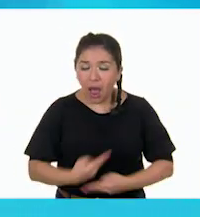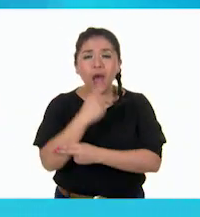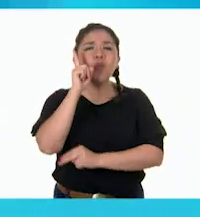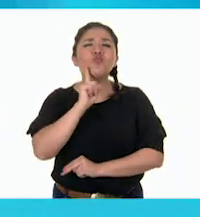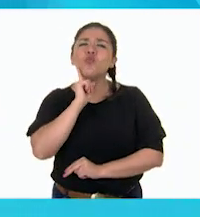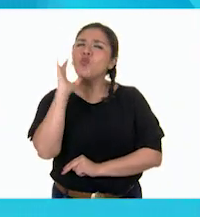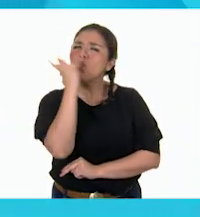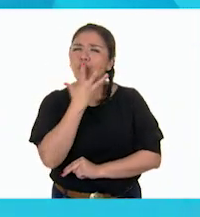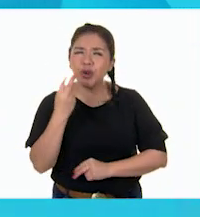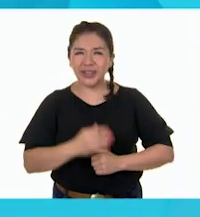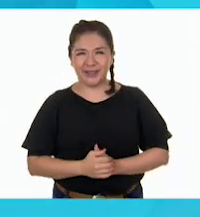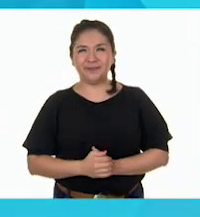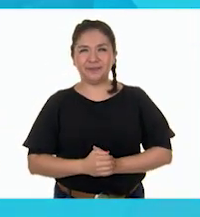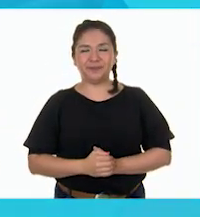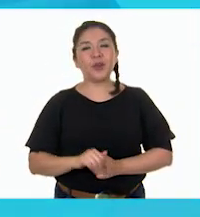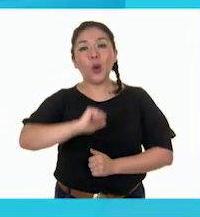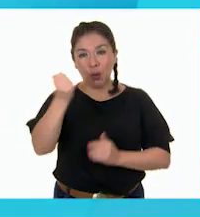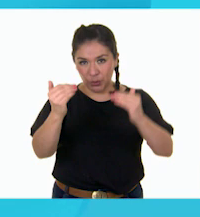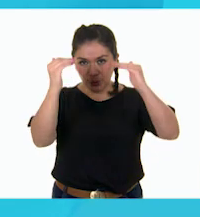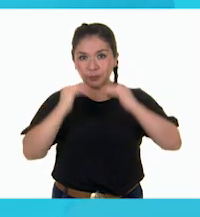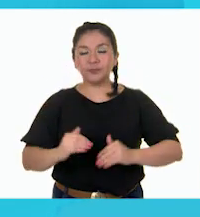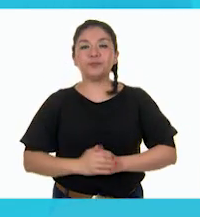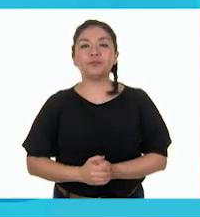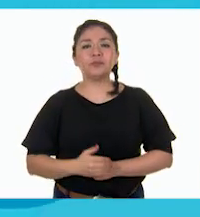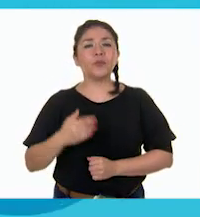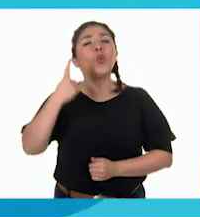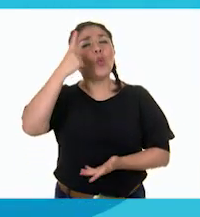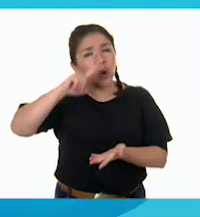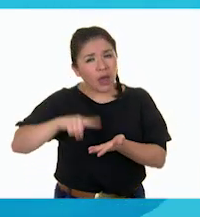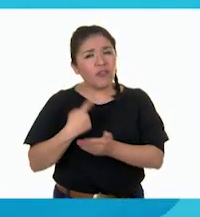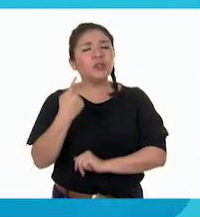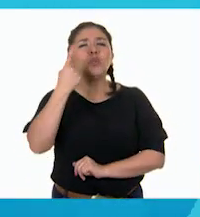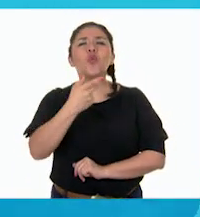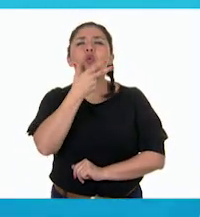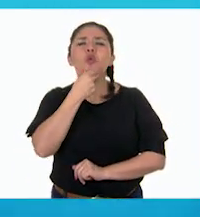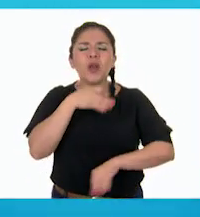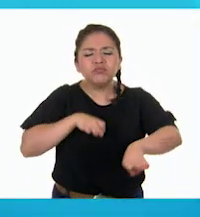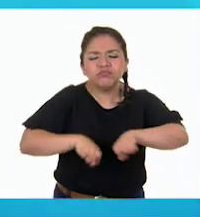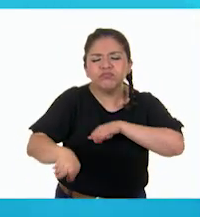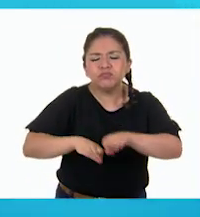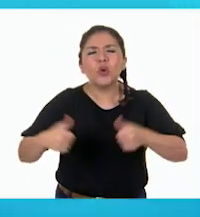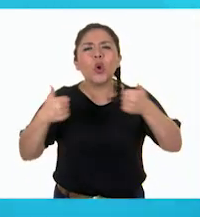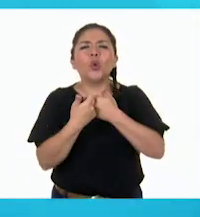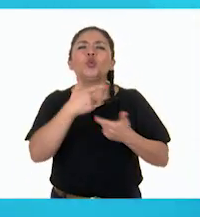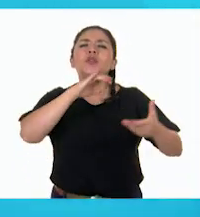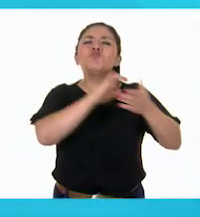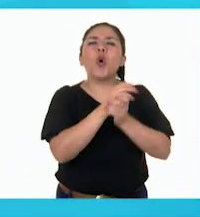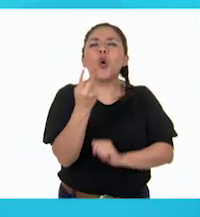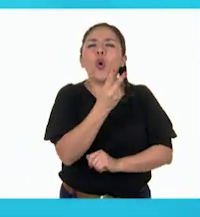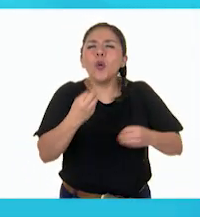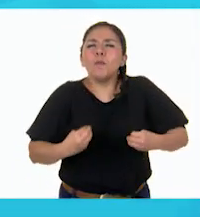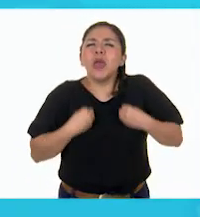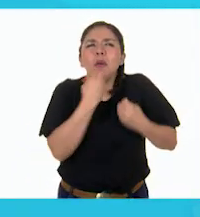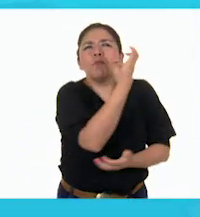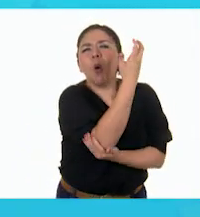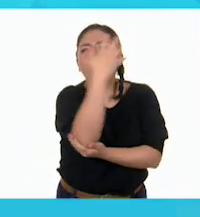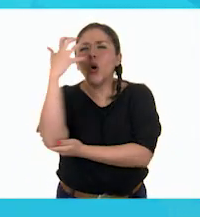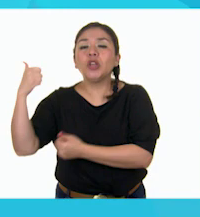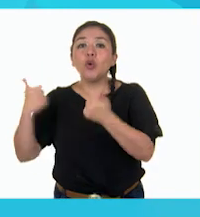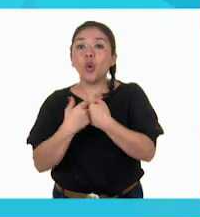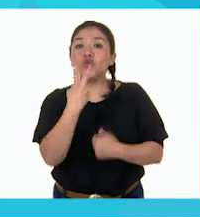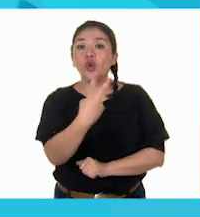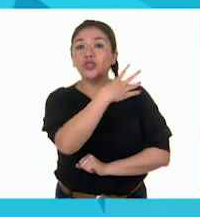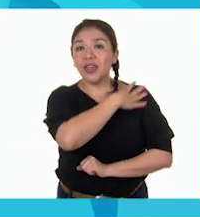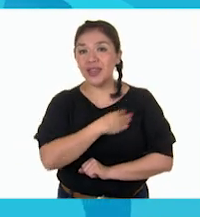niña. Hansel y Gretel. Había una vez un pobre leñador con su mujer que vivían en el bosque con sus